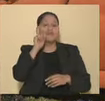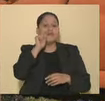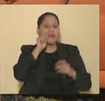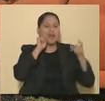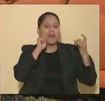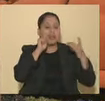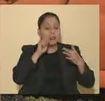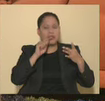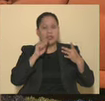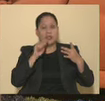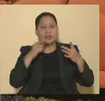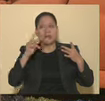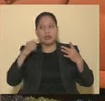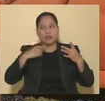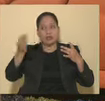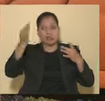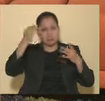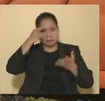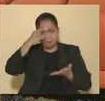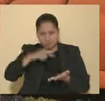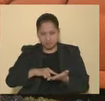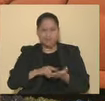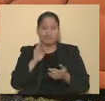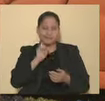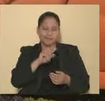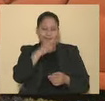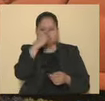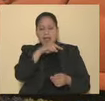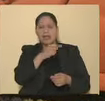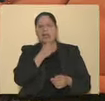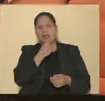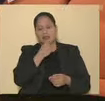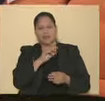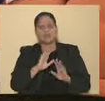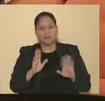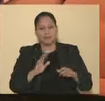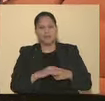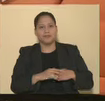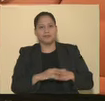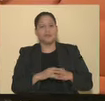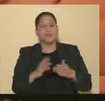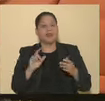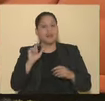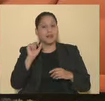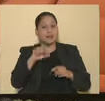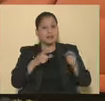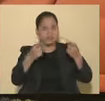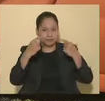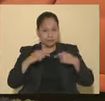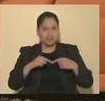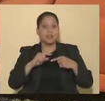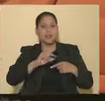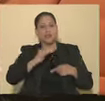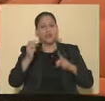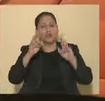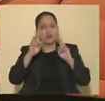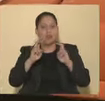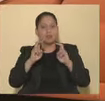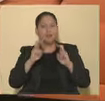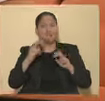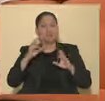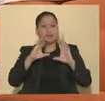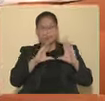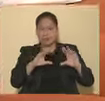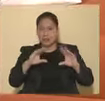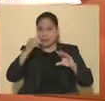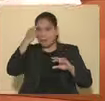contra convencer. Exactamente, que es más para los niños, ¿no? Bueno, y ahora hablando también en otros temas, hay